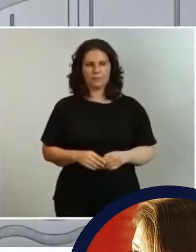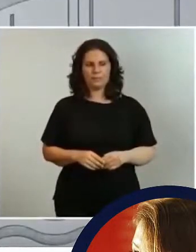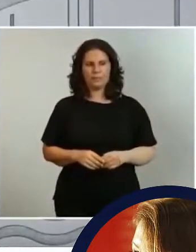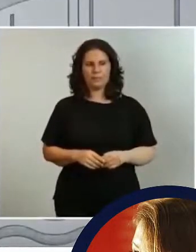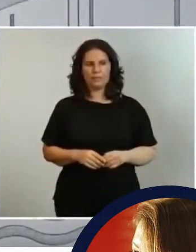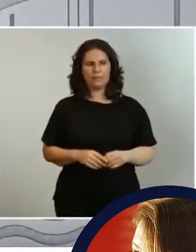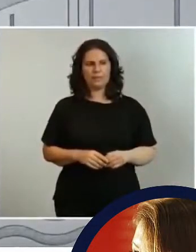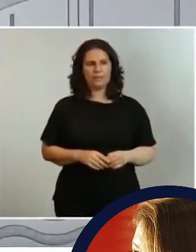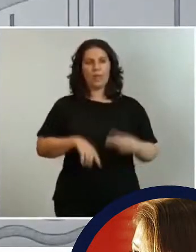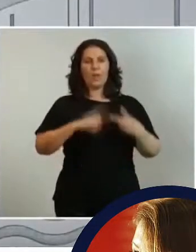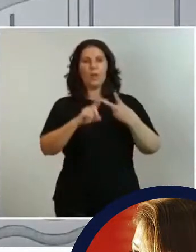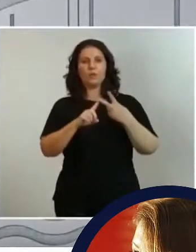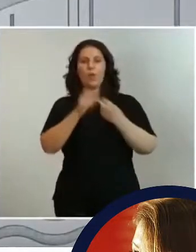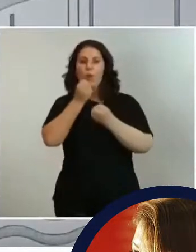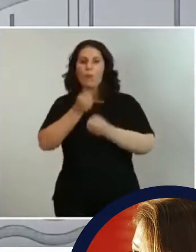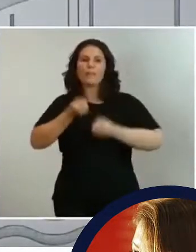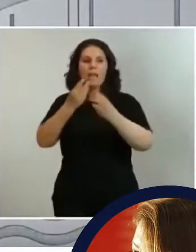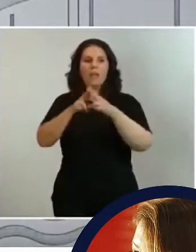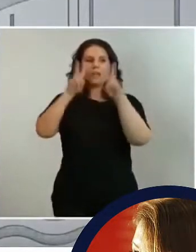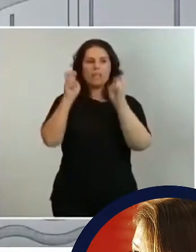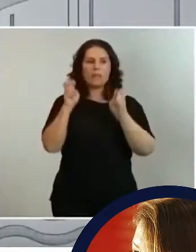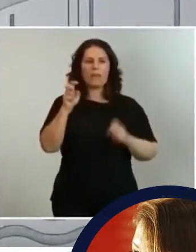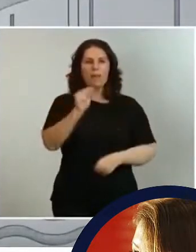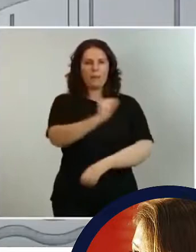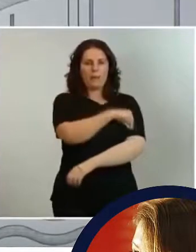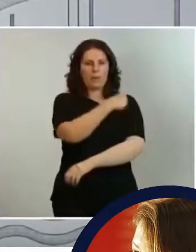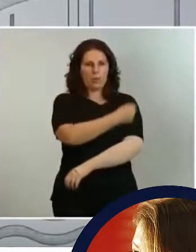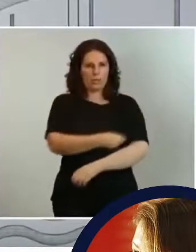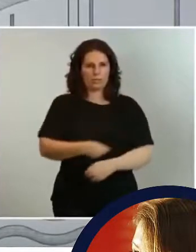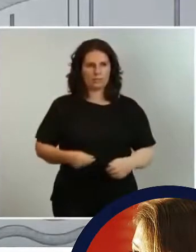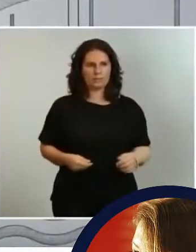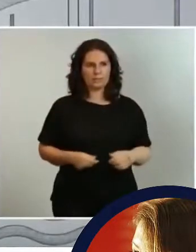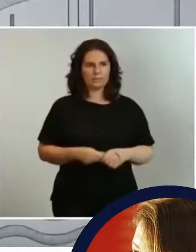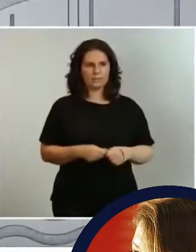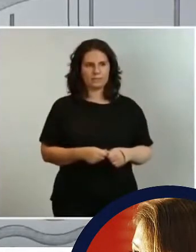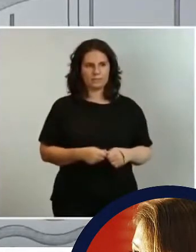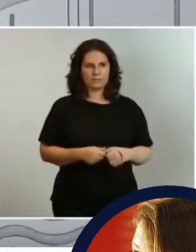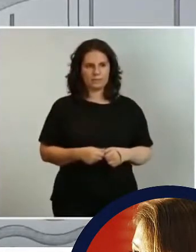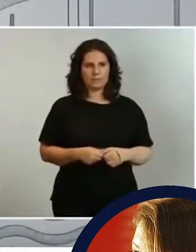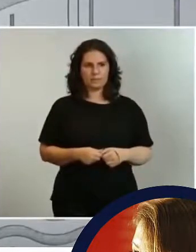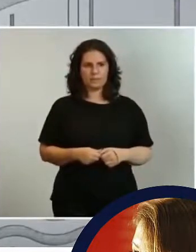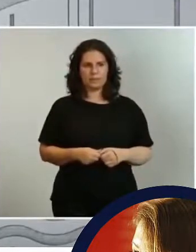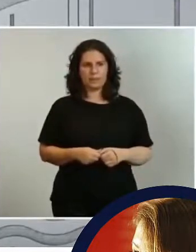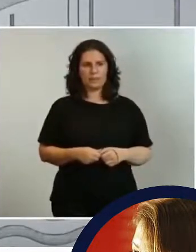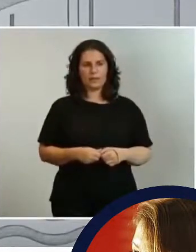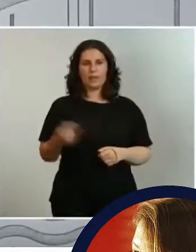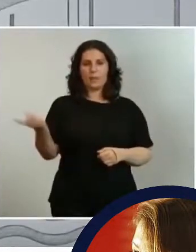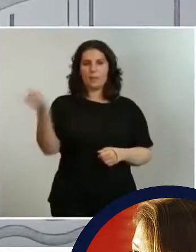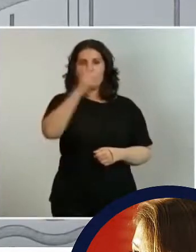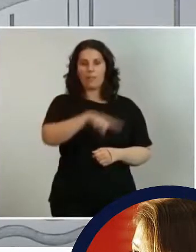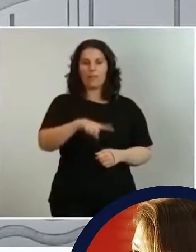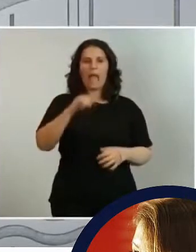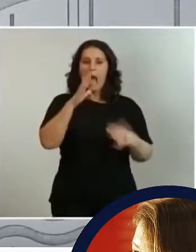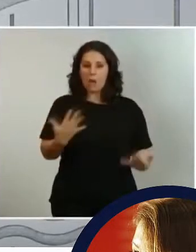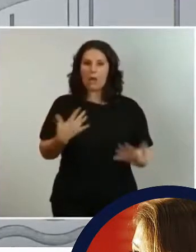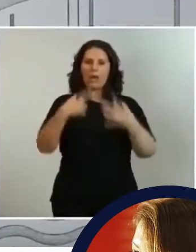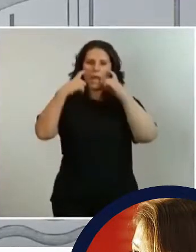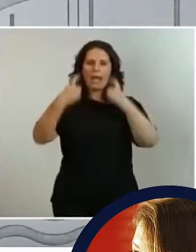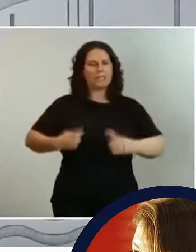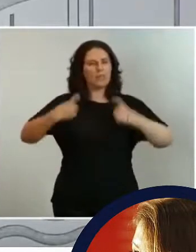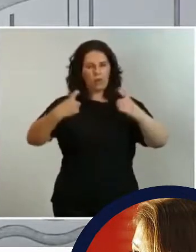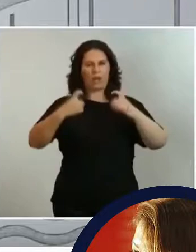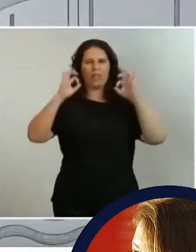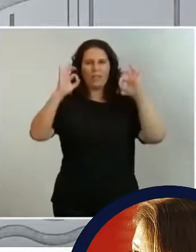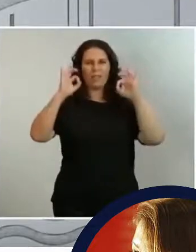otro lado, en aquel momento España realmente se vio sorprendido y fue como una ola gigante que les